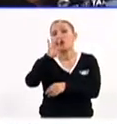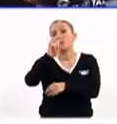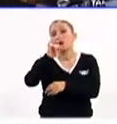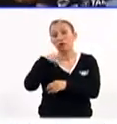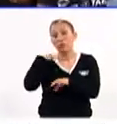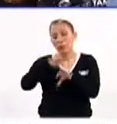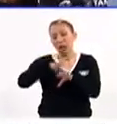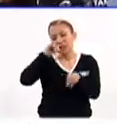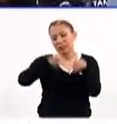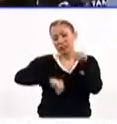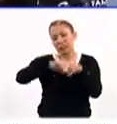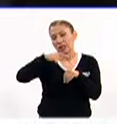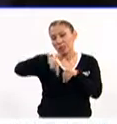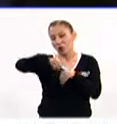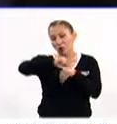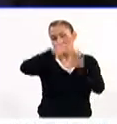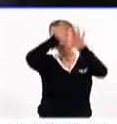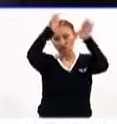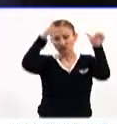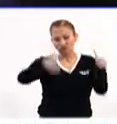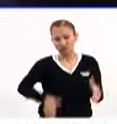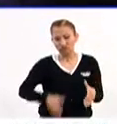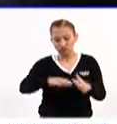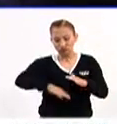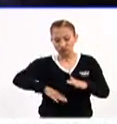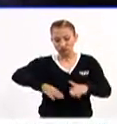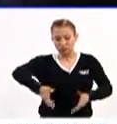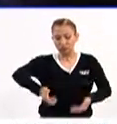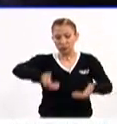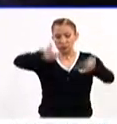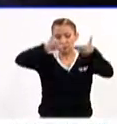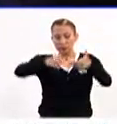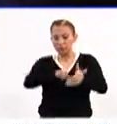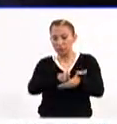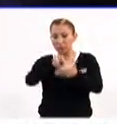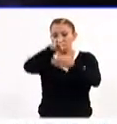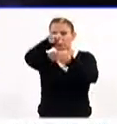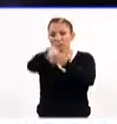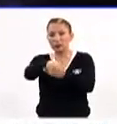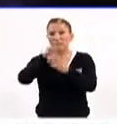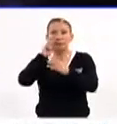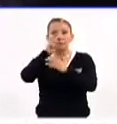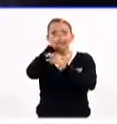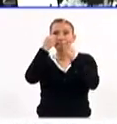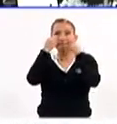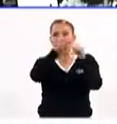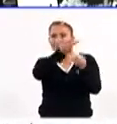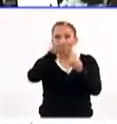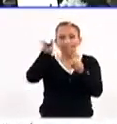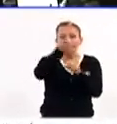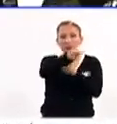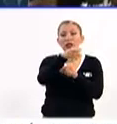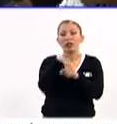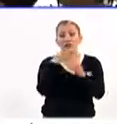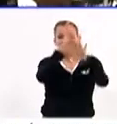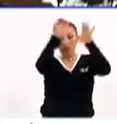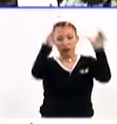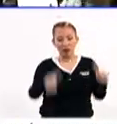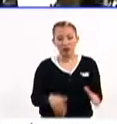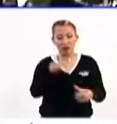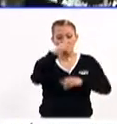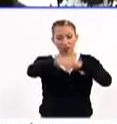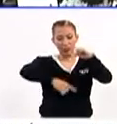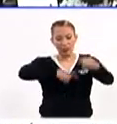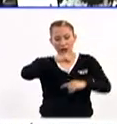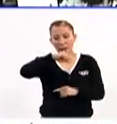está principalmente conformado por un chasis, el elevador, un escalador y el dispositivo de visión. El chasis está formado por llantas